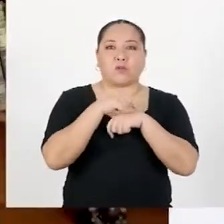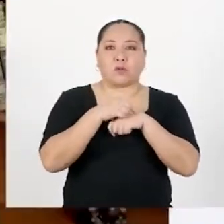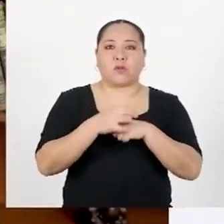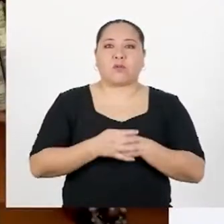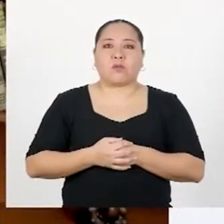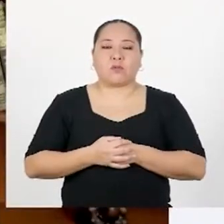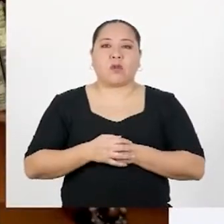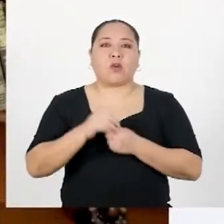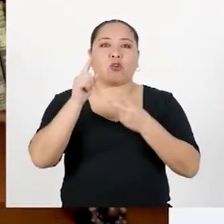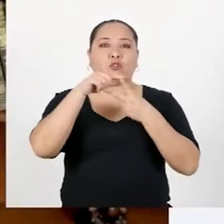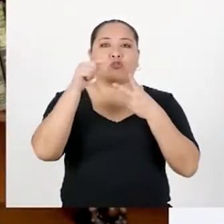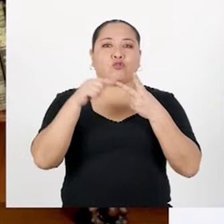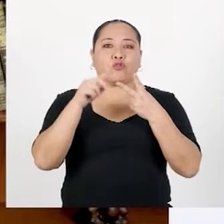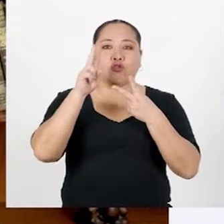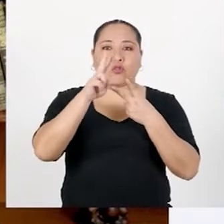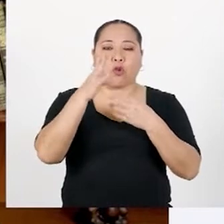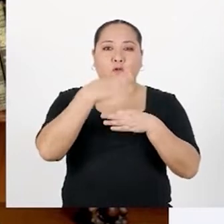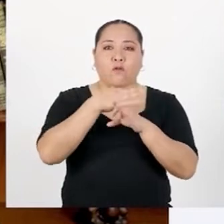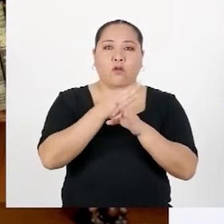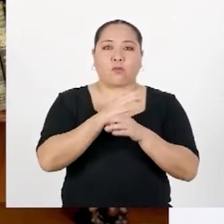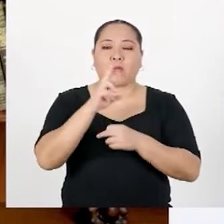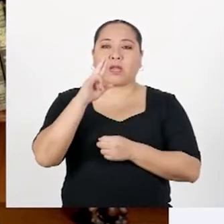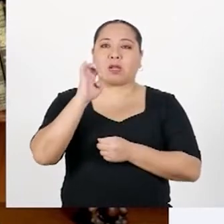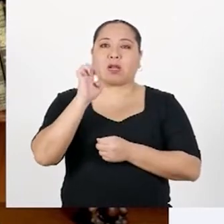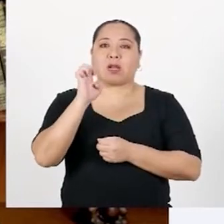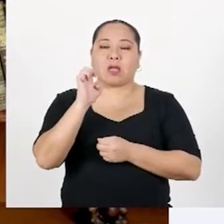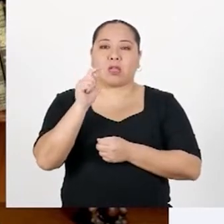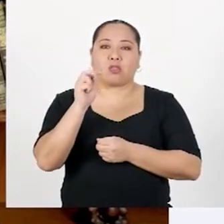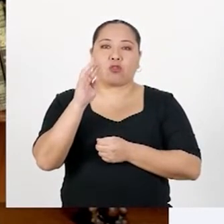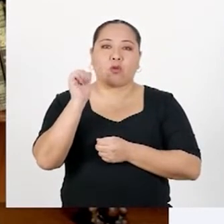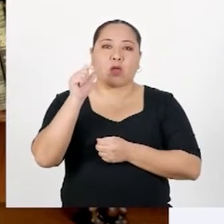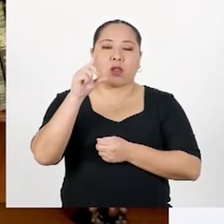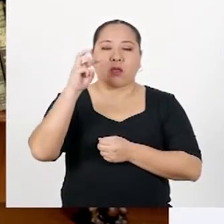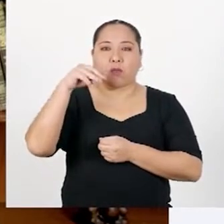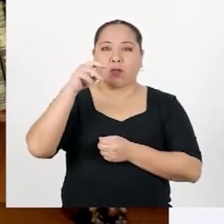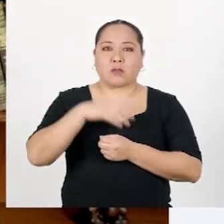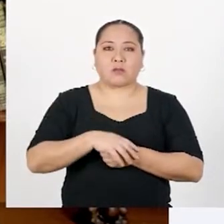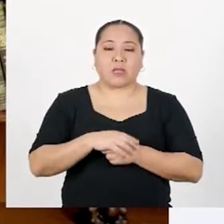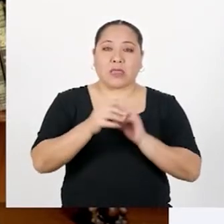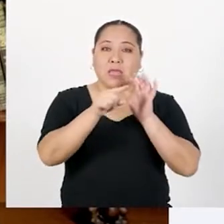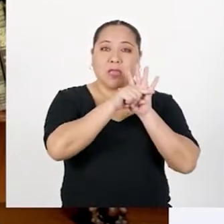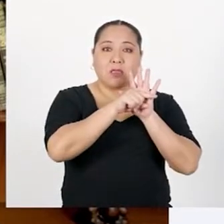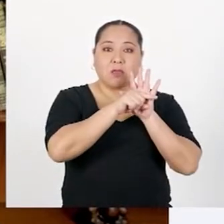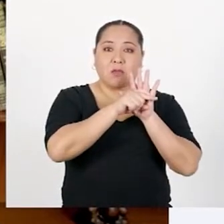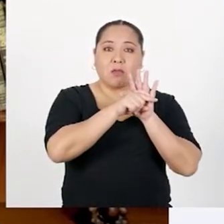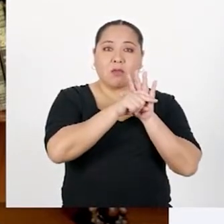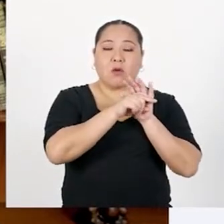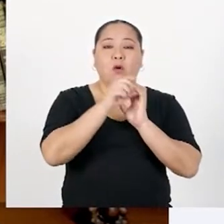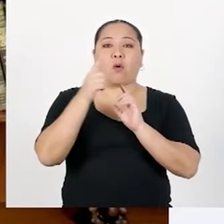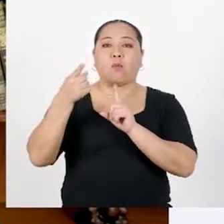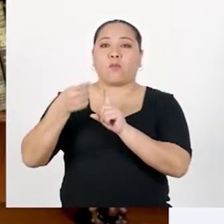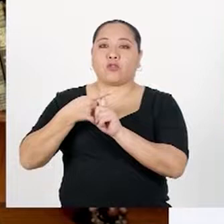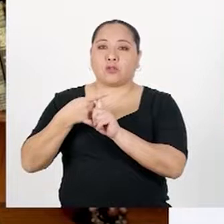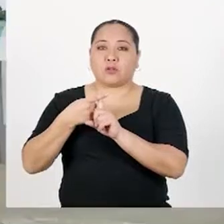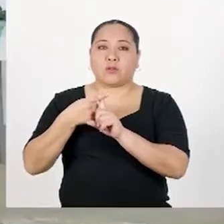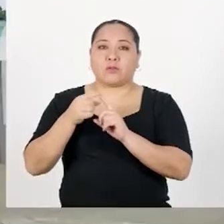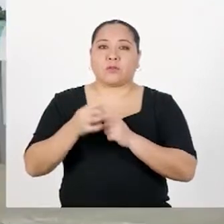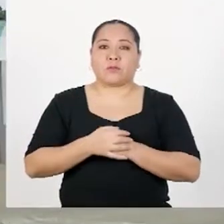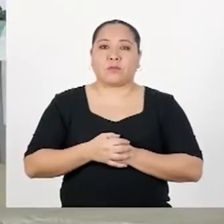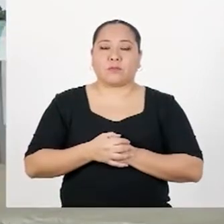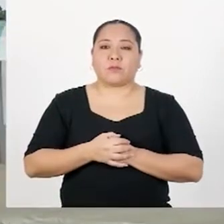determinado. Y hay dos tipos de mecanismos de retroalimentación: la negativa y la